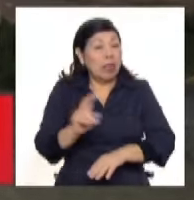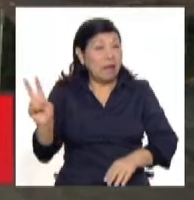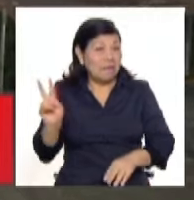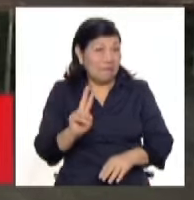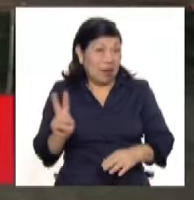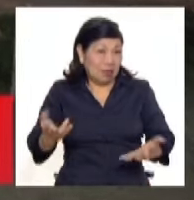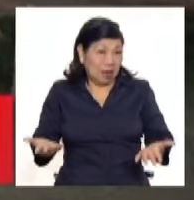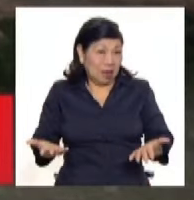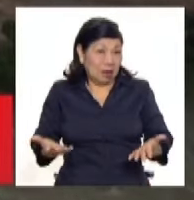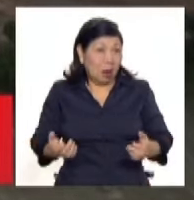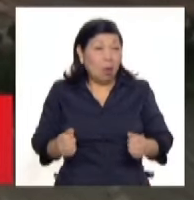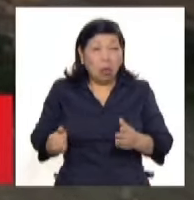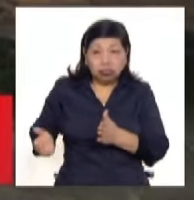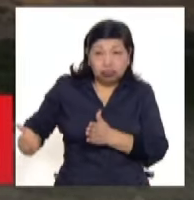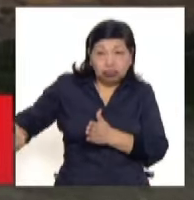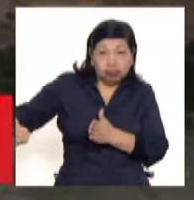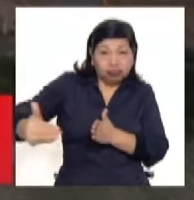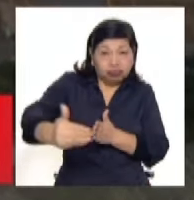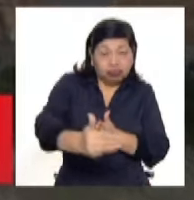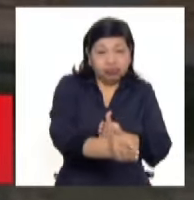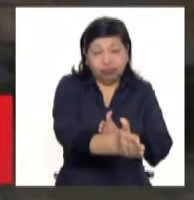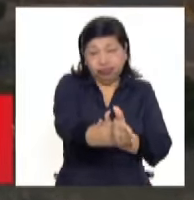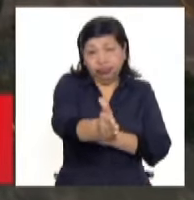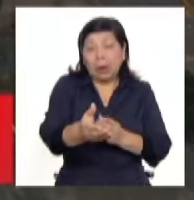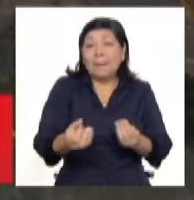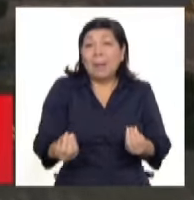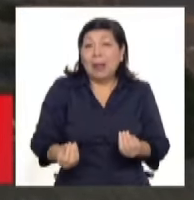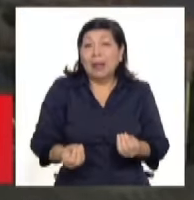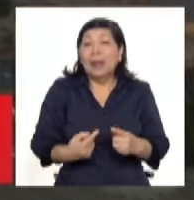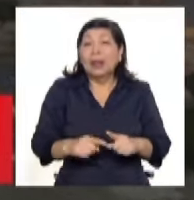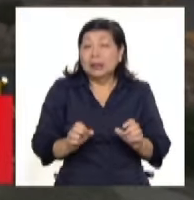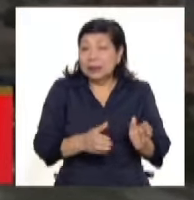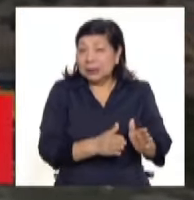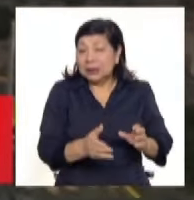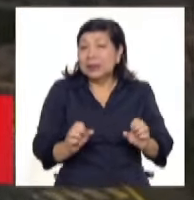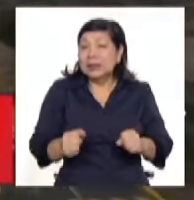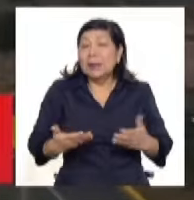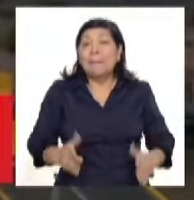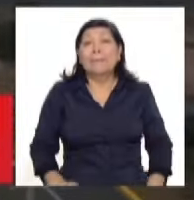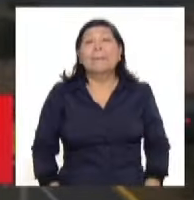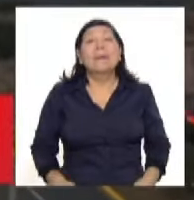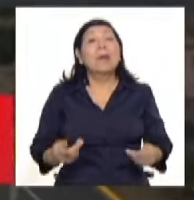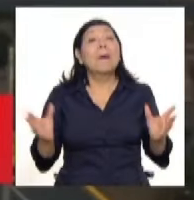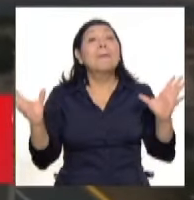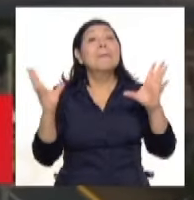un vehículo pueda girar hacia la izquierda con un carril segregado que le permita